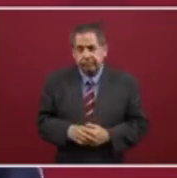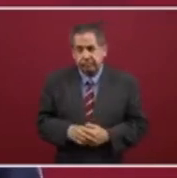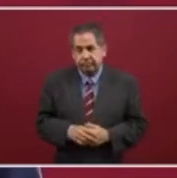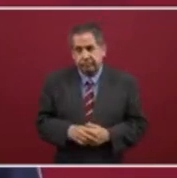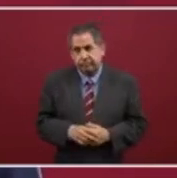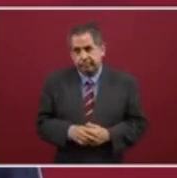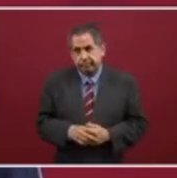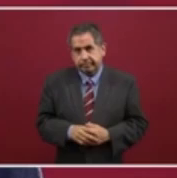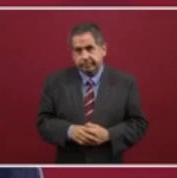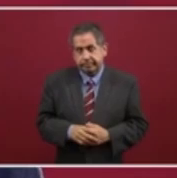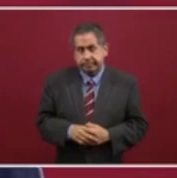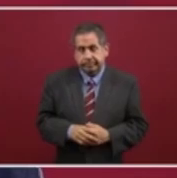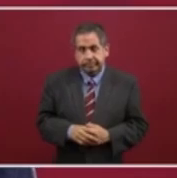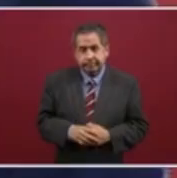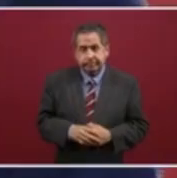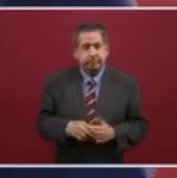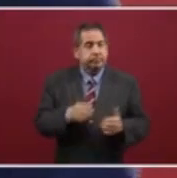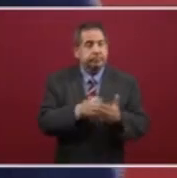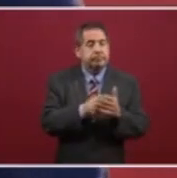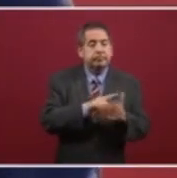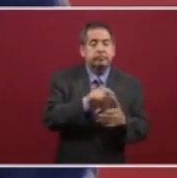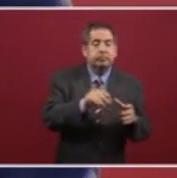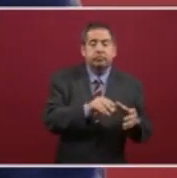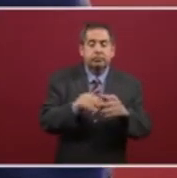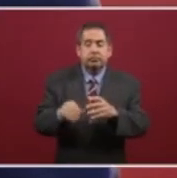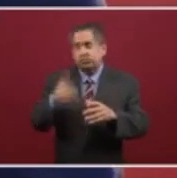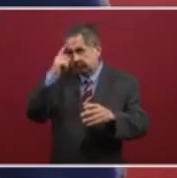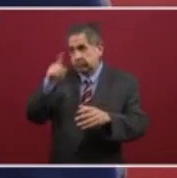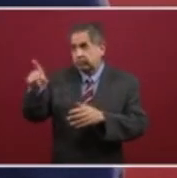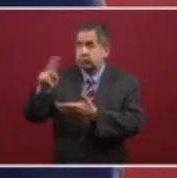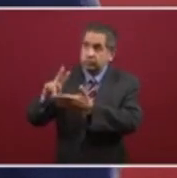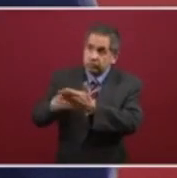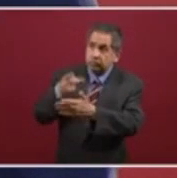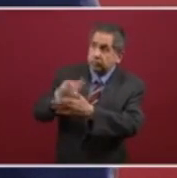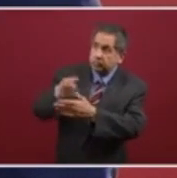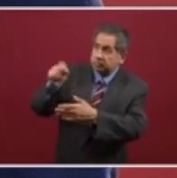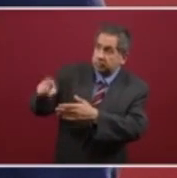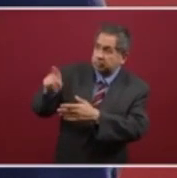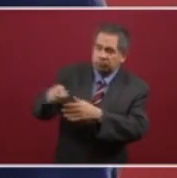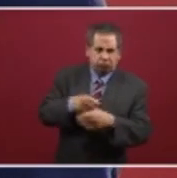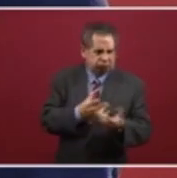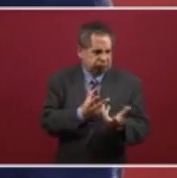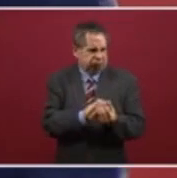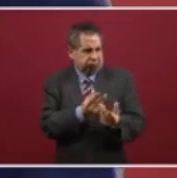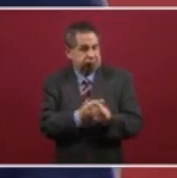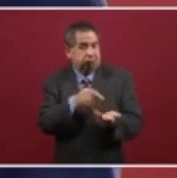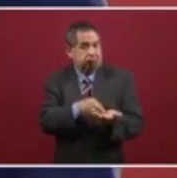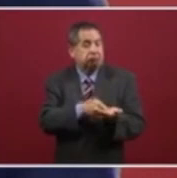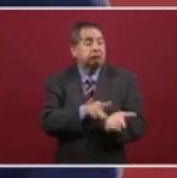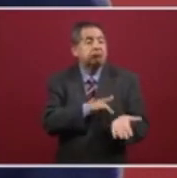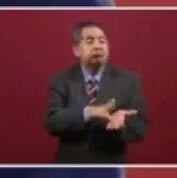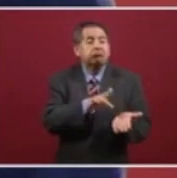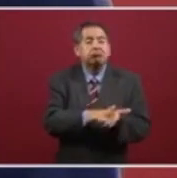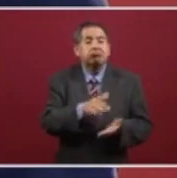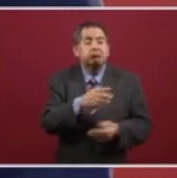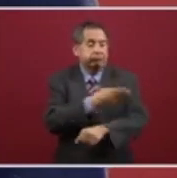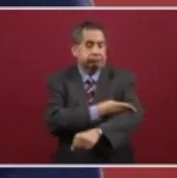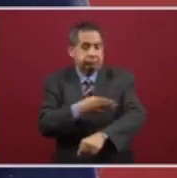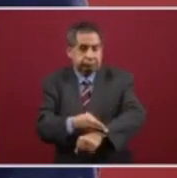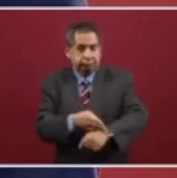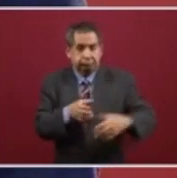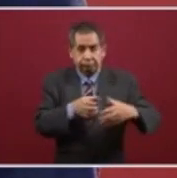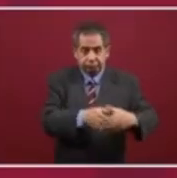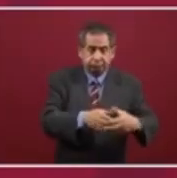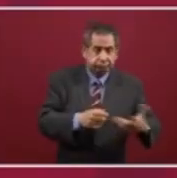del movimiento antirreeleccionista con Madero, considera que no se